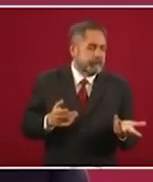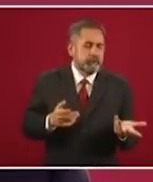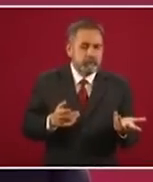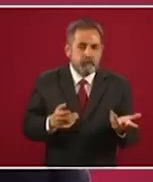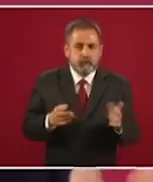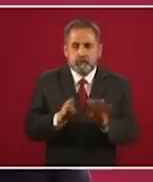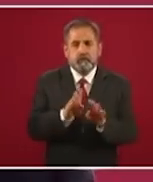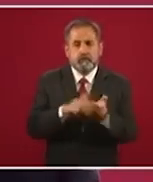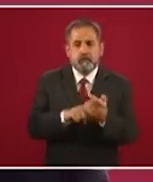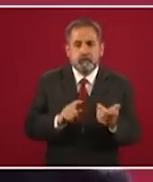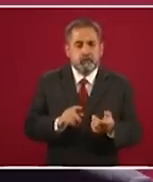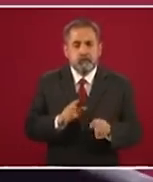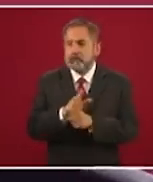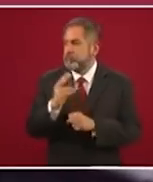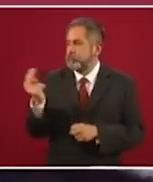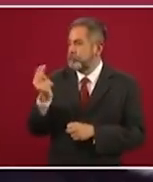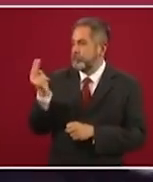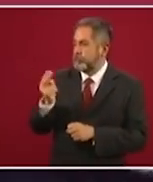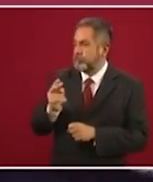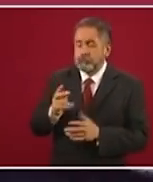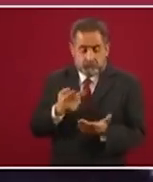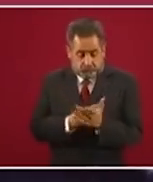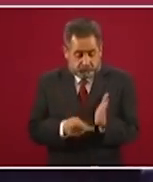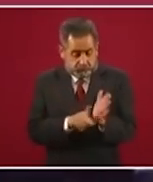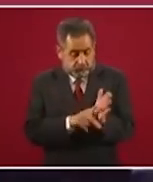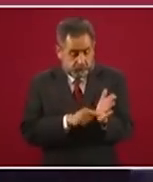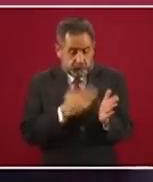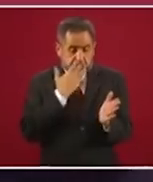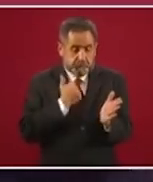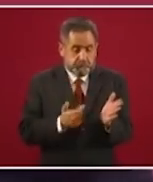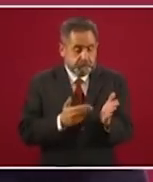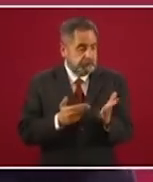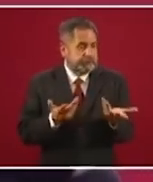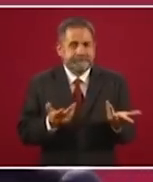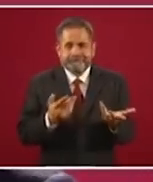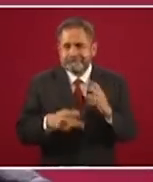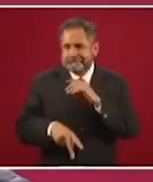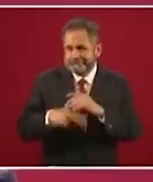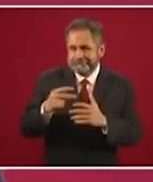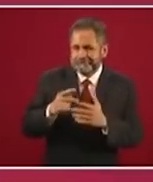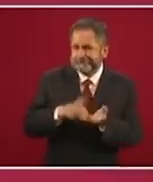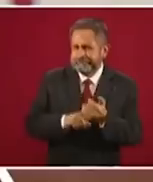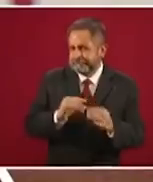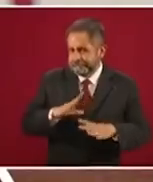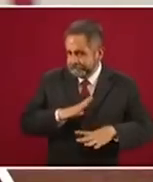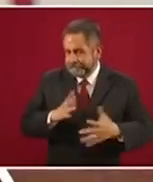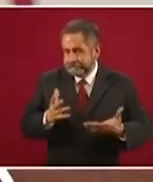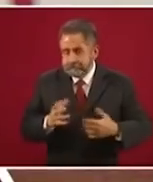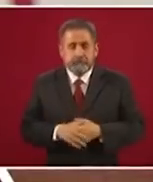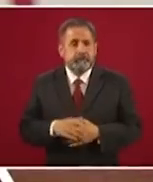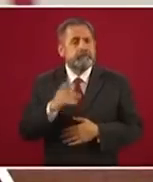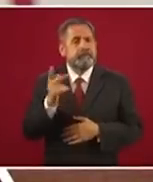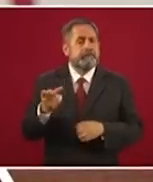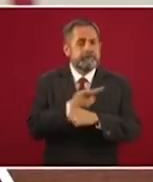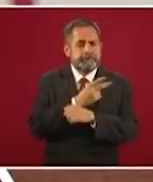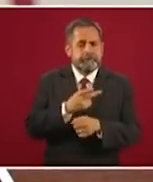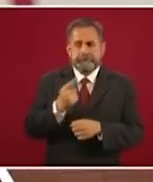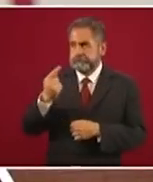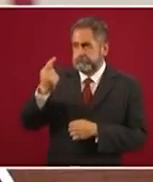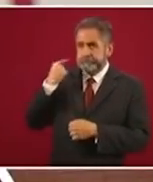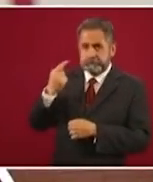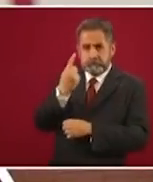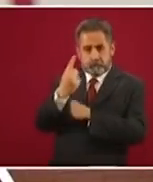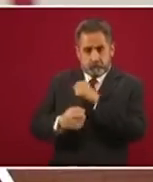en función de qué se necesitaba, sino de qué plazas estaban abiertas y en particular en el Seguro Social. El proceso que llevamos a cabo desde el